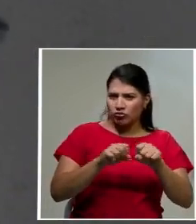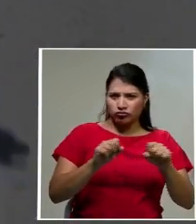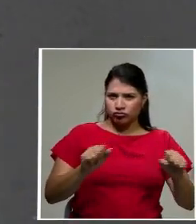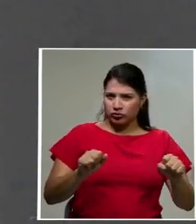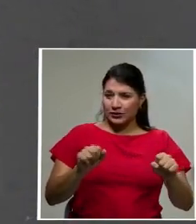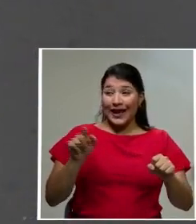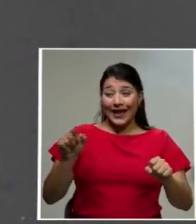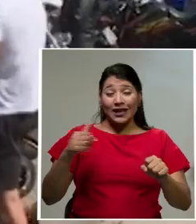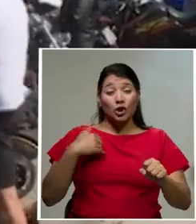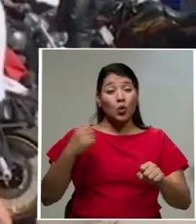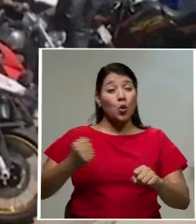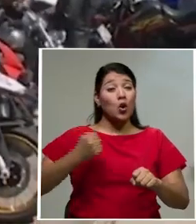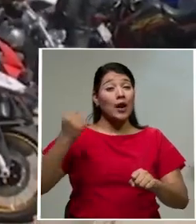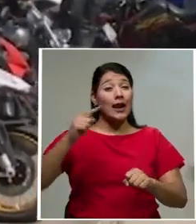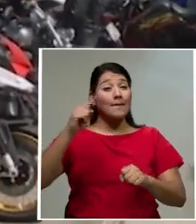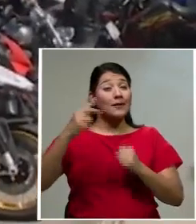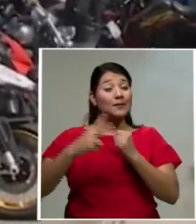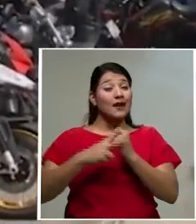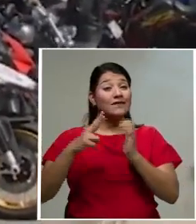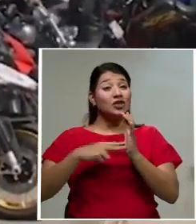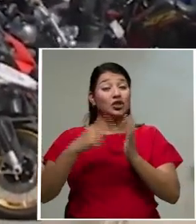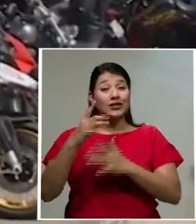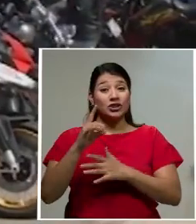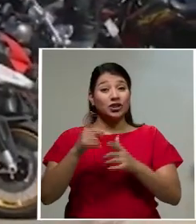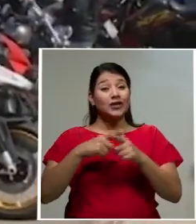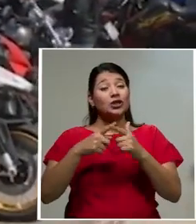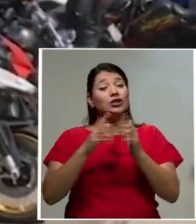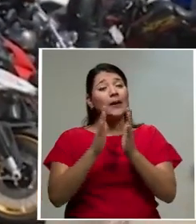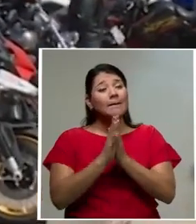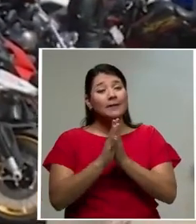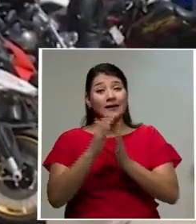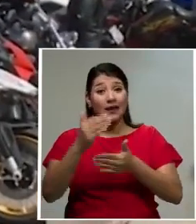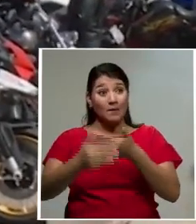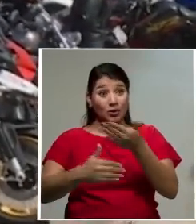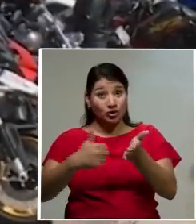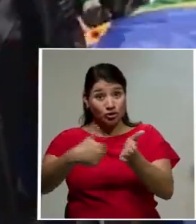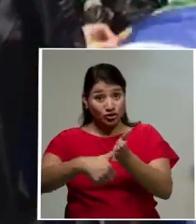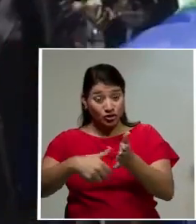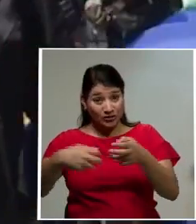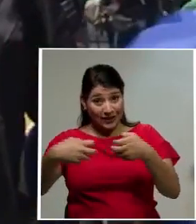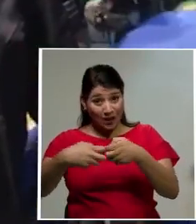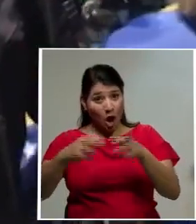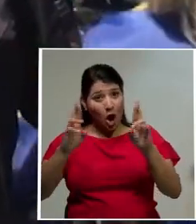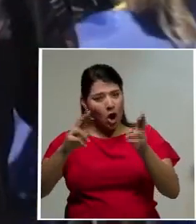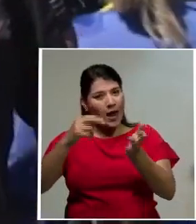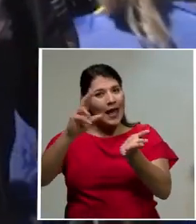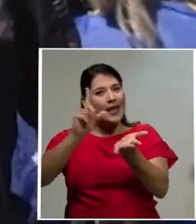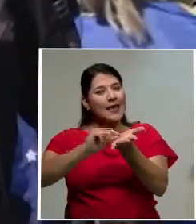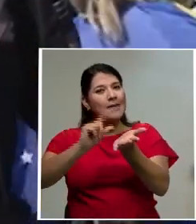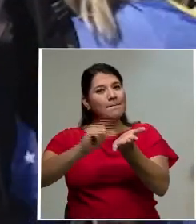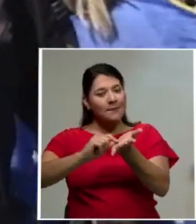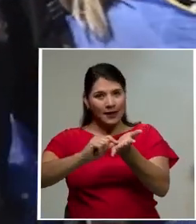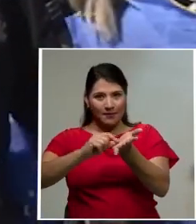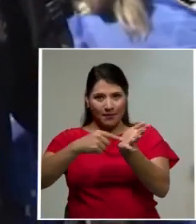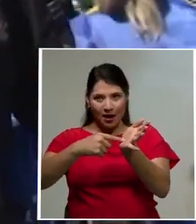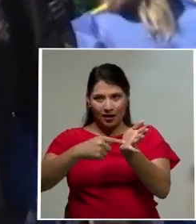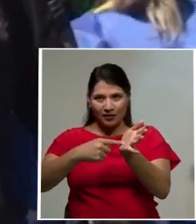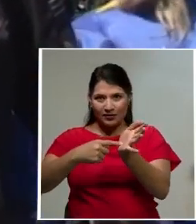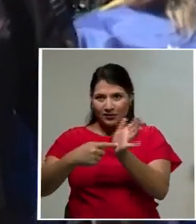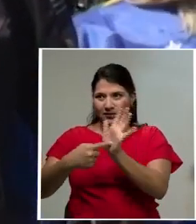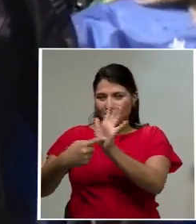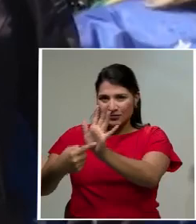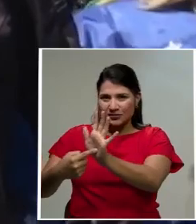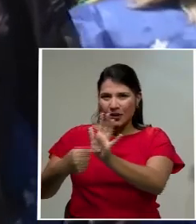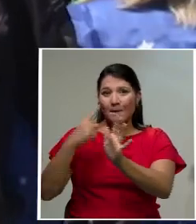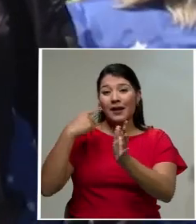en la primera ronda en 2018. Así que pide que las urnas electrónicas impriman un recibo de votos, con el fin de que puedan